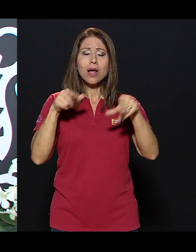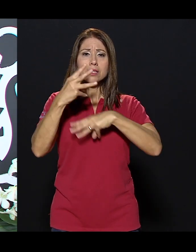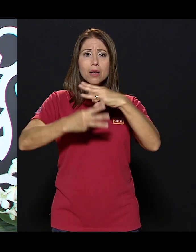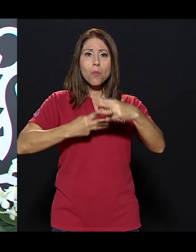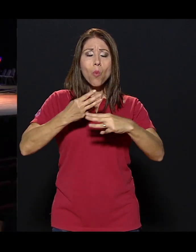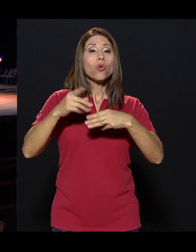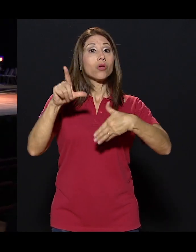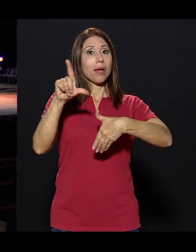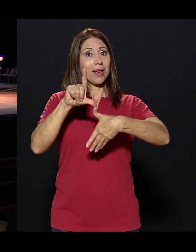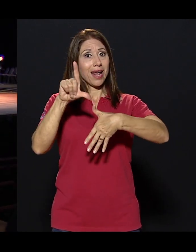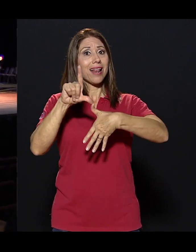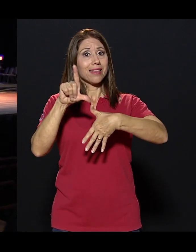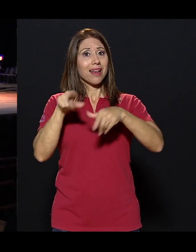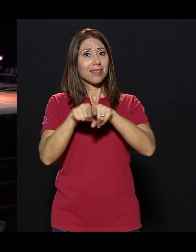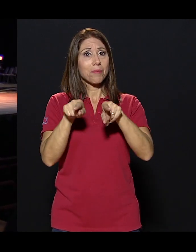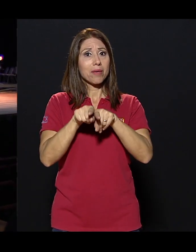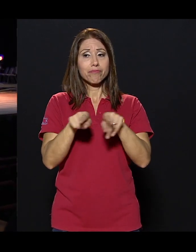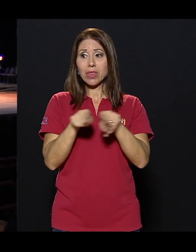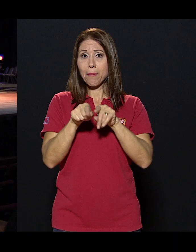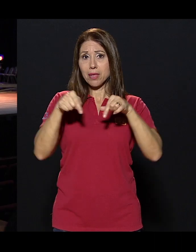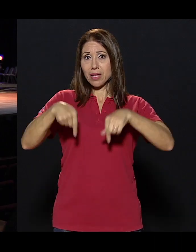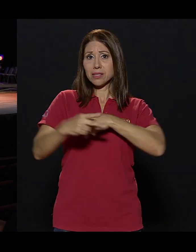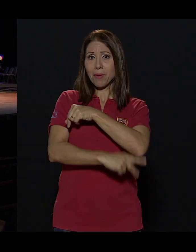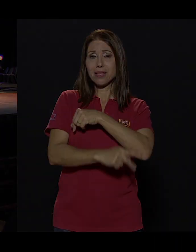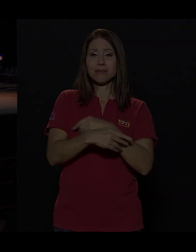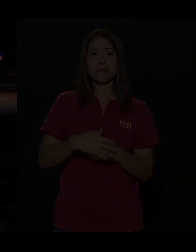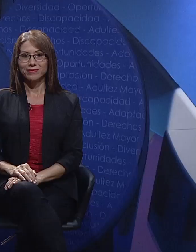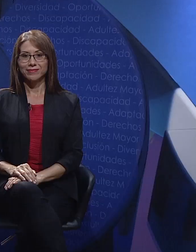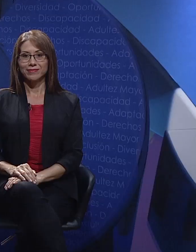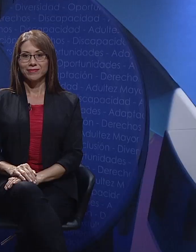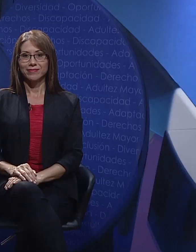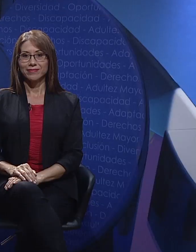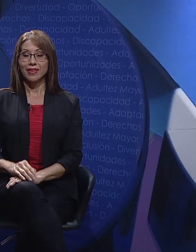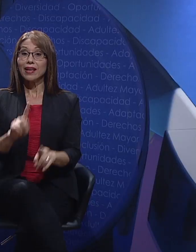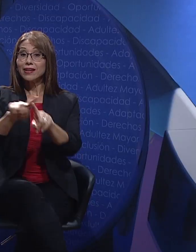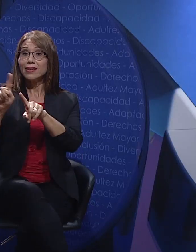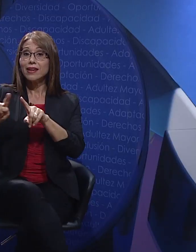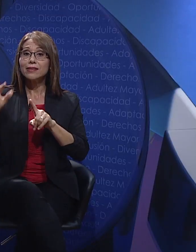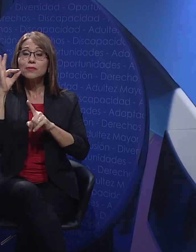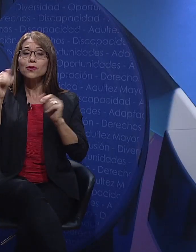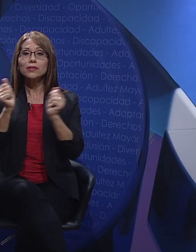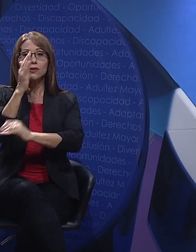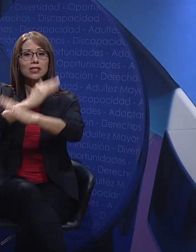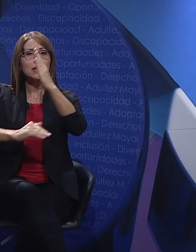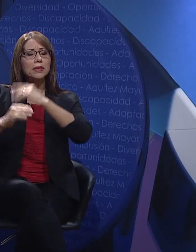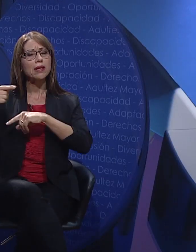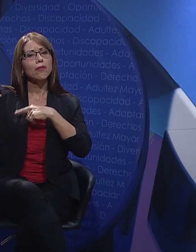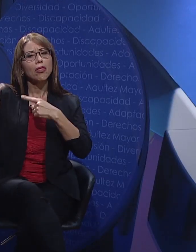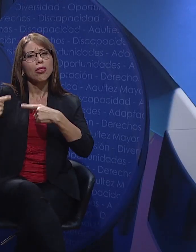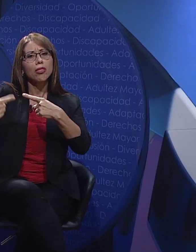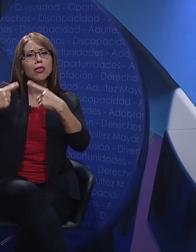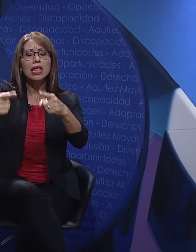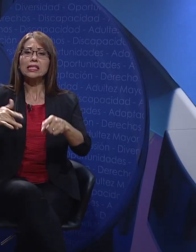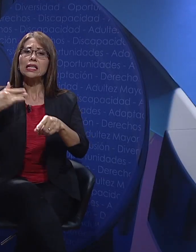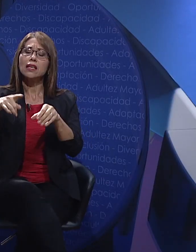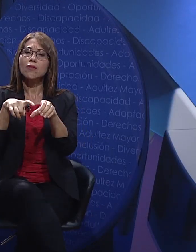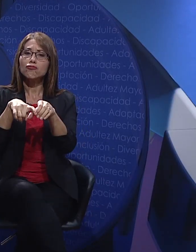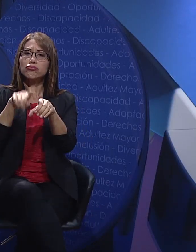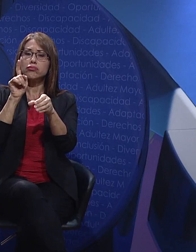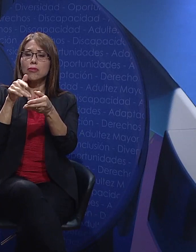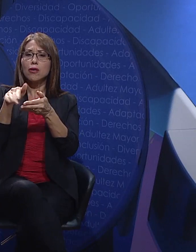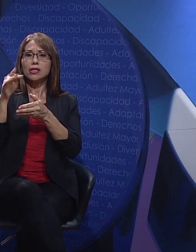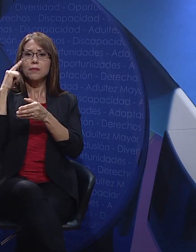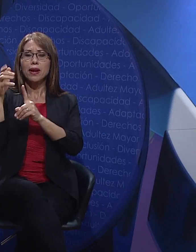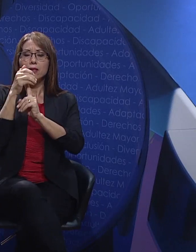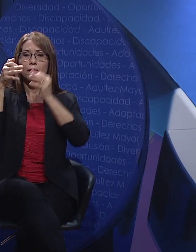y de América Latina, incluso en este país. Las mujeres con discapacidad a menudo se ven excluidas en la